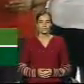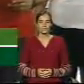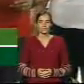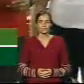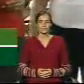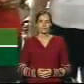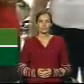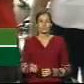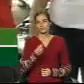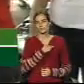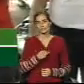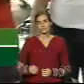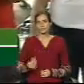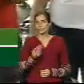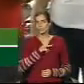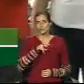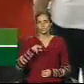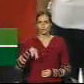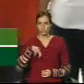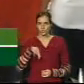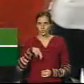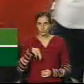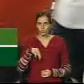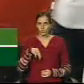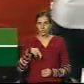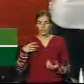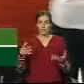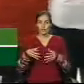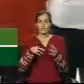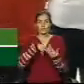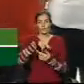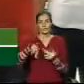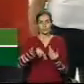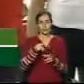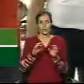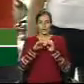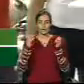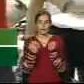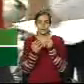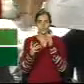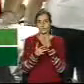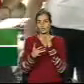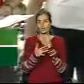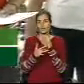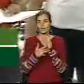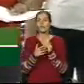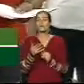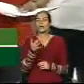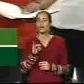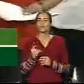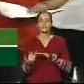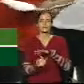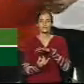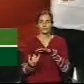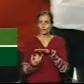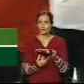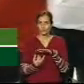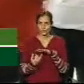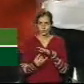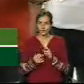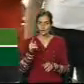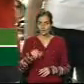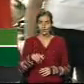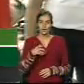Es por esto, comandante, que nosotros, la revolución, los equipos técnicos que forman parte de las instituciones, en